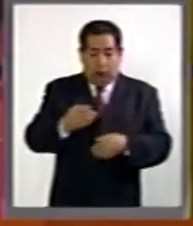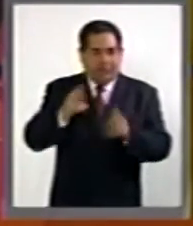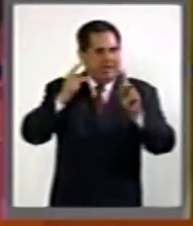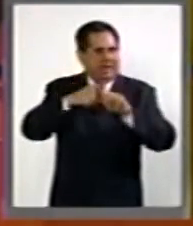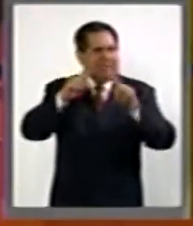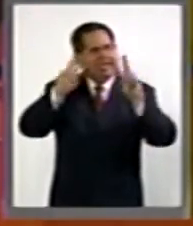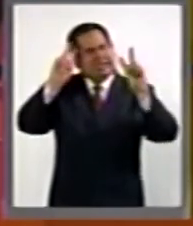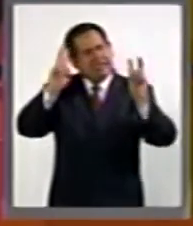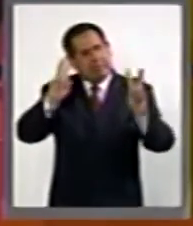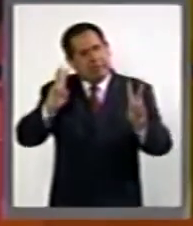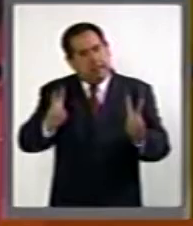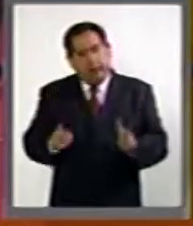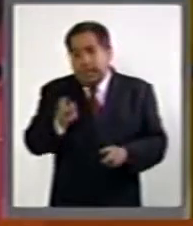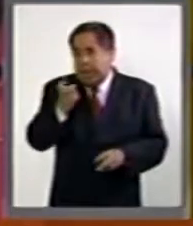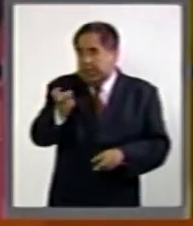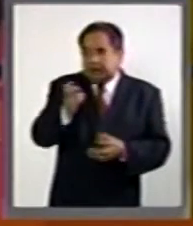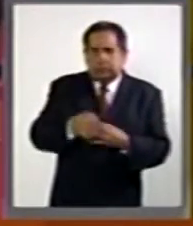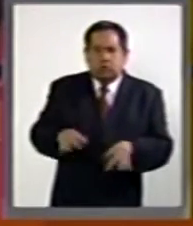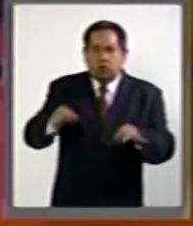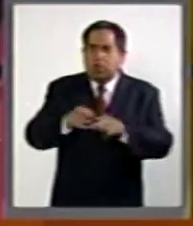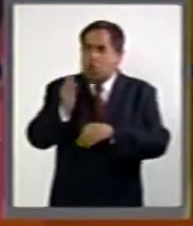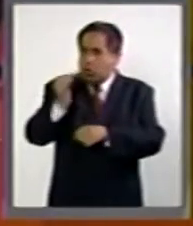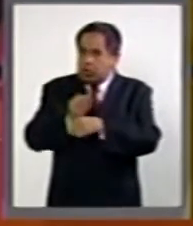tocan empiecen a difundirse.